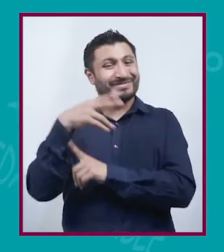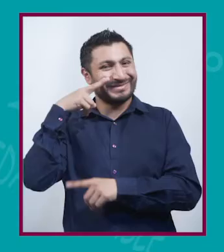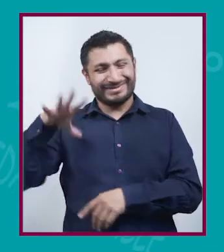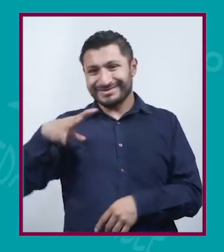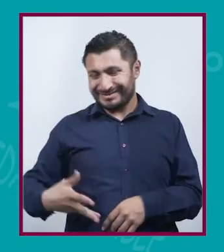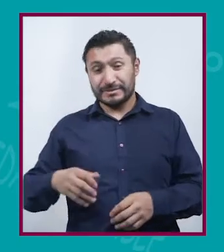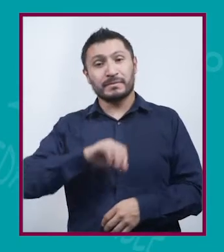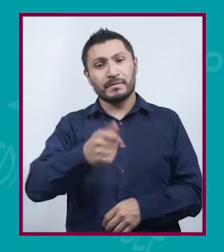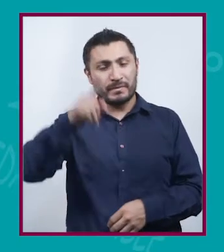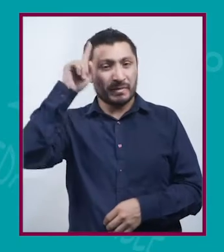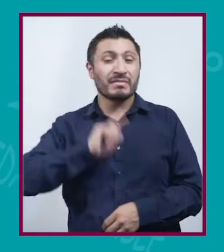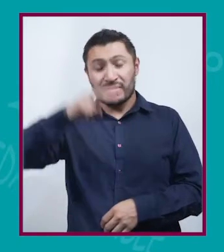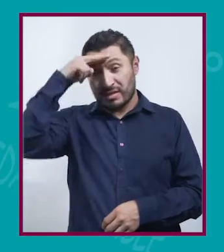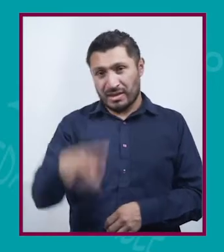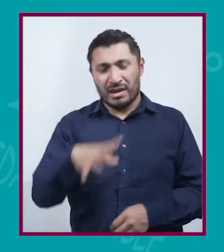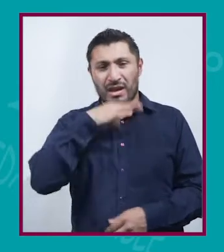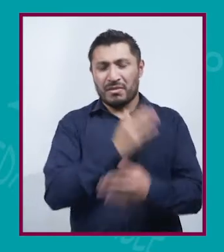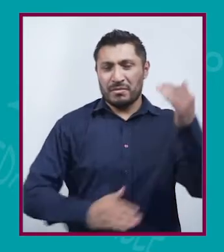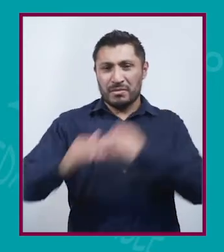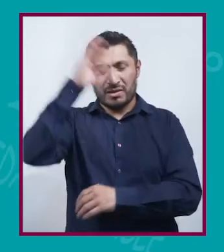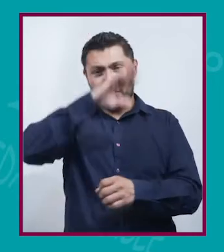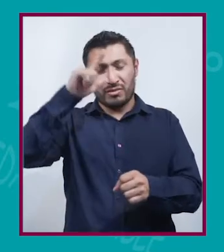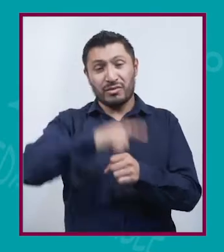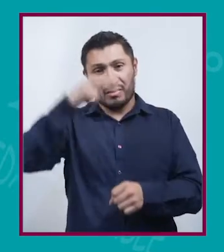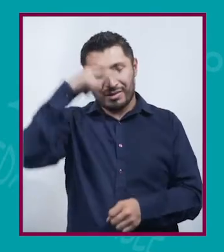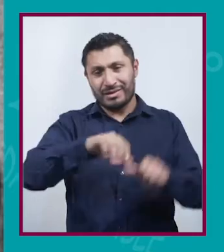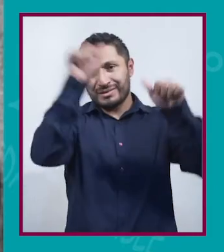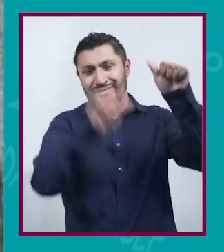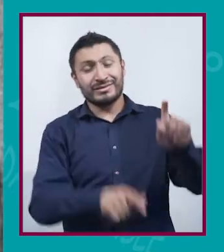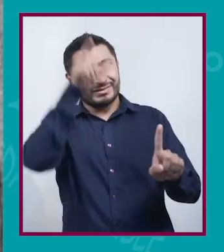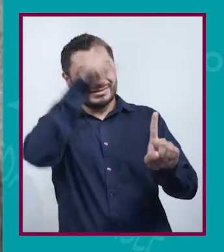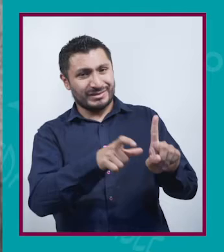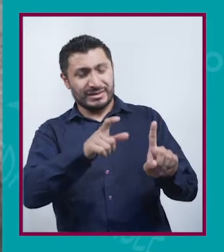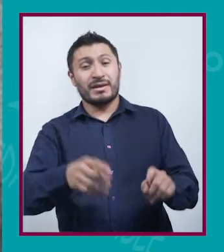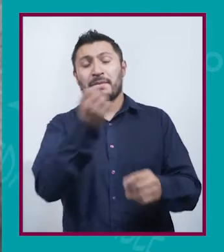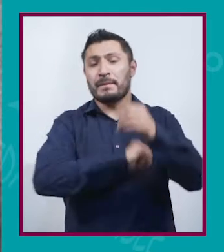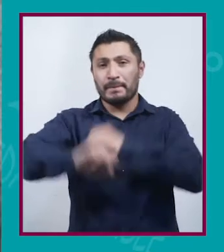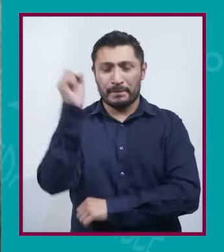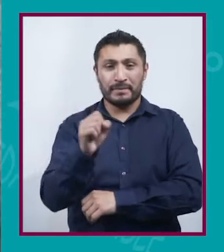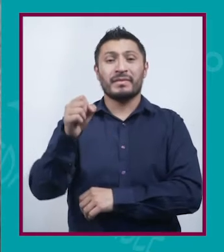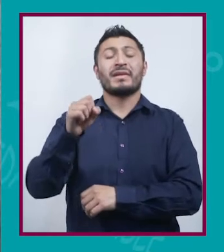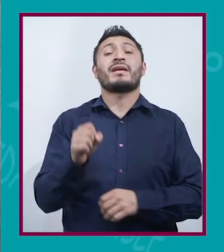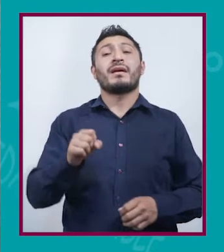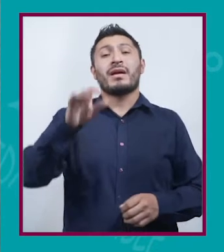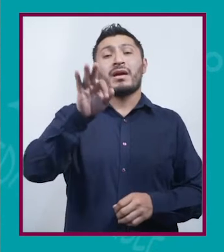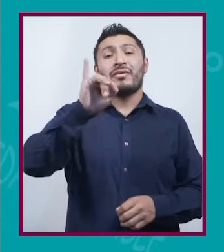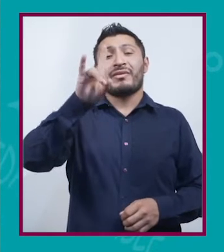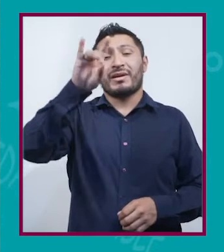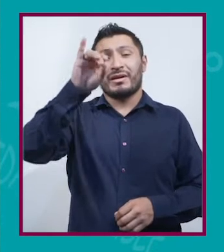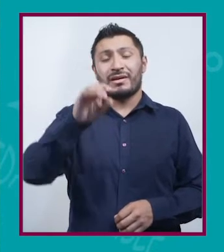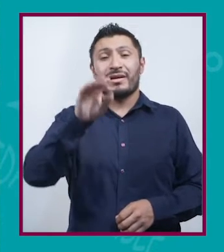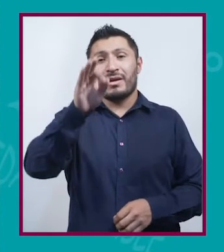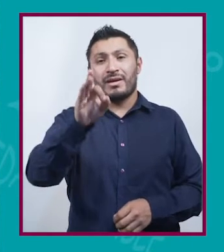Otra mexicana que sobresalió en la cultura mexicana con su arte y presencia fue la famosa pintora Frida Kahlo. Tiene